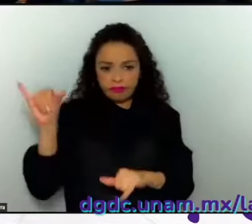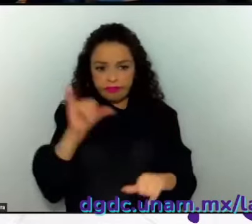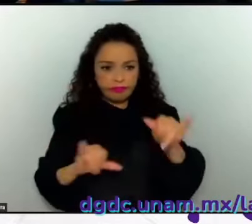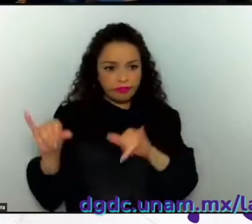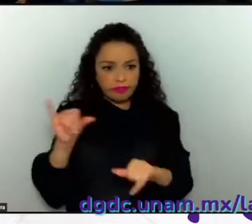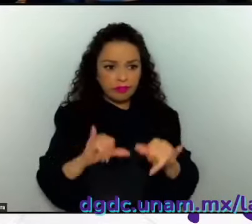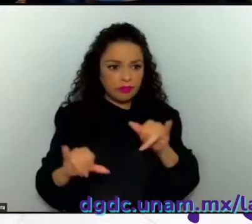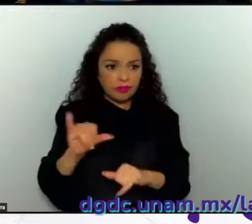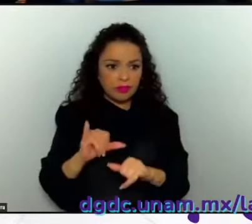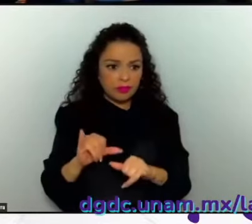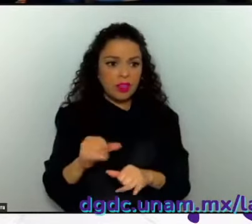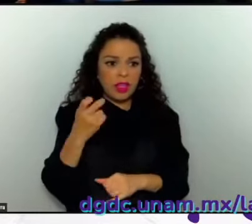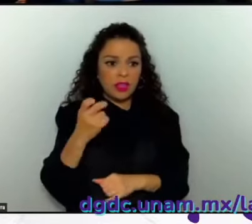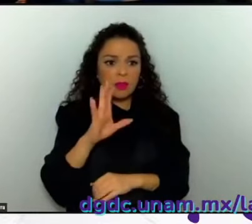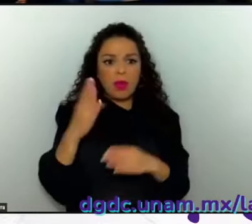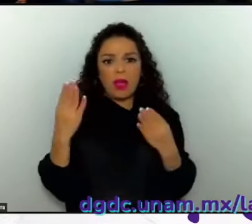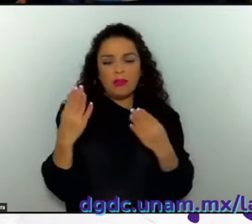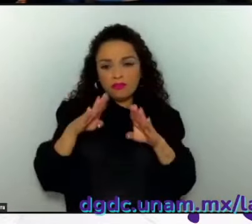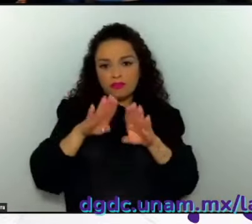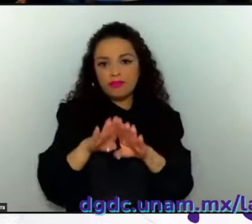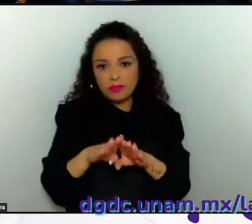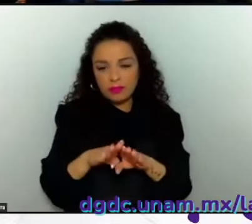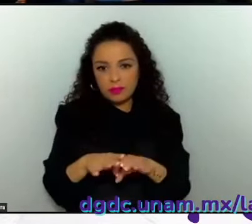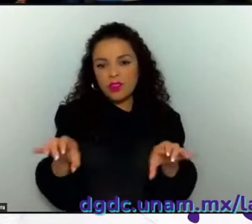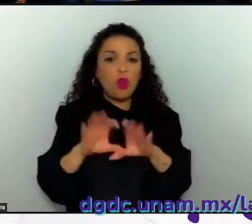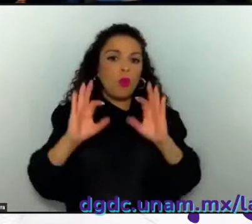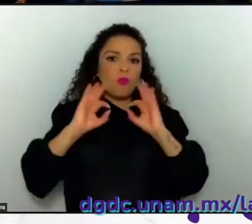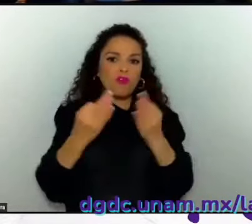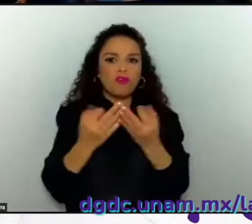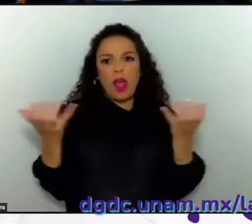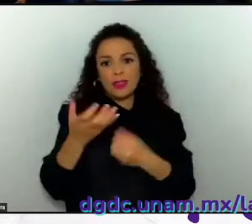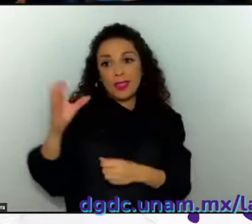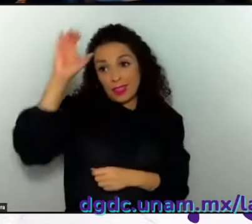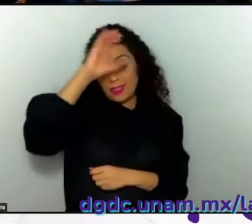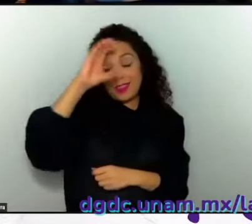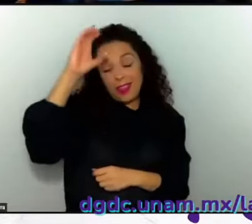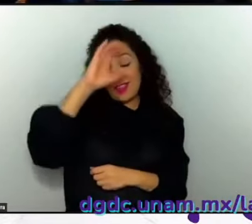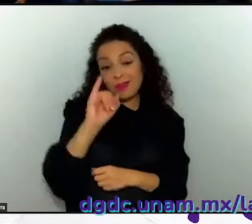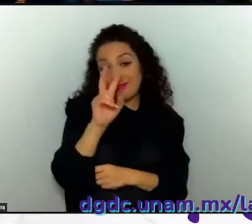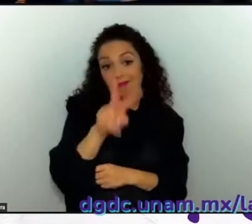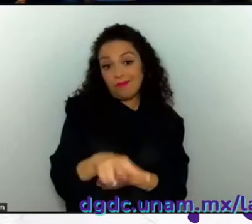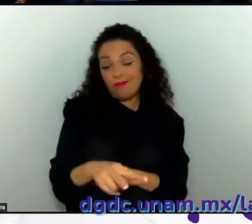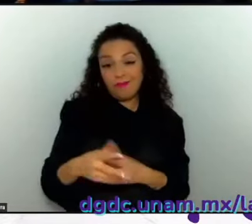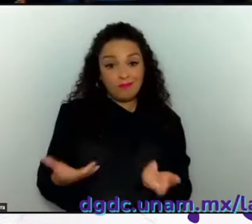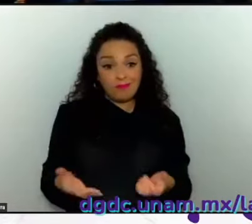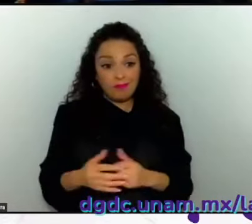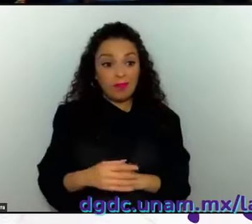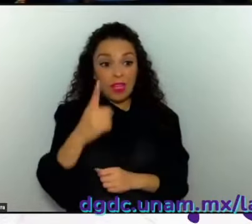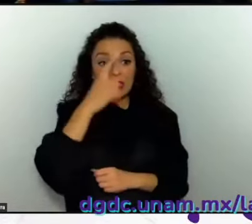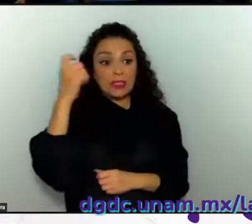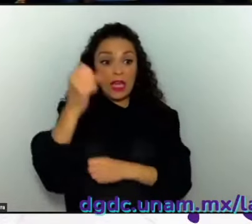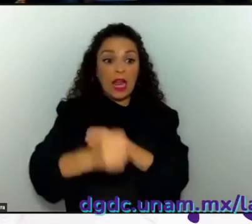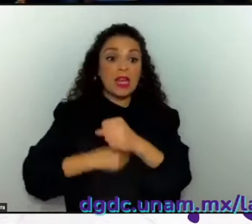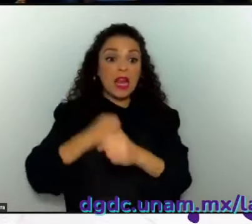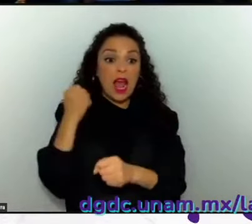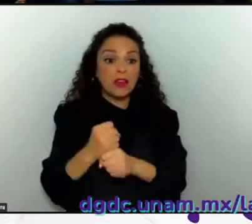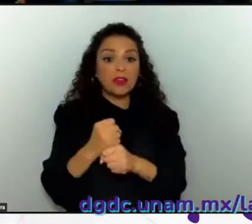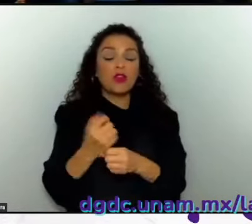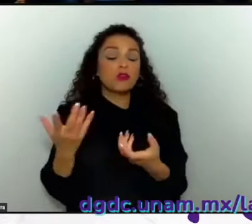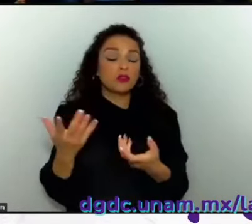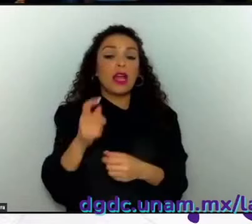y en particular la sociología de la ciencia, la forma de hacer ciencia. Obviamente las condiciones de hace 100 años con respecto a qué es ser